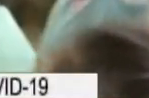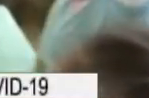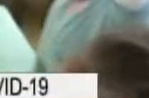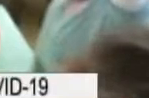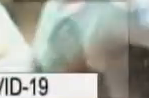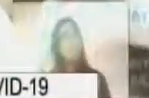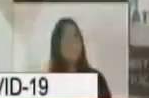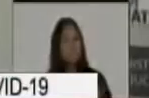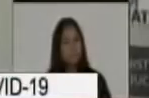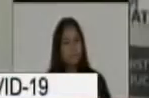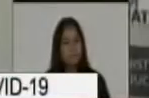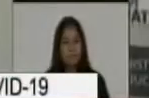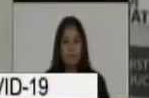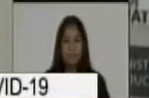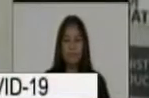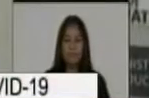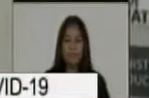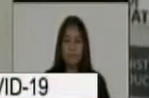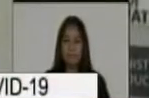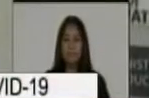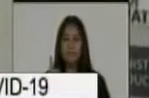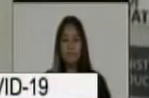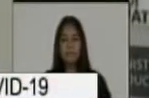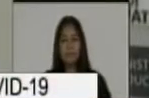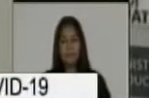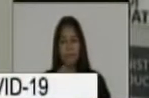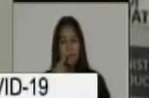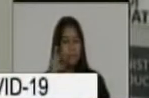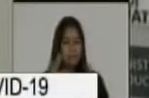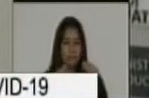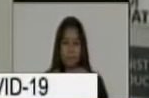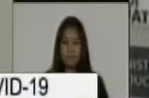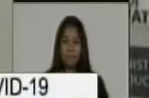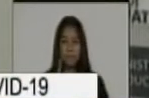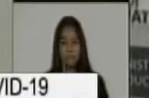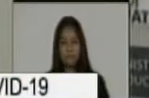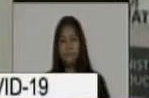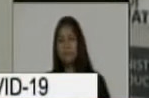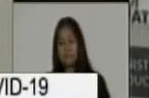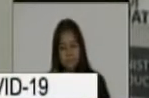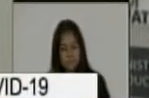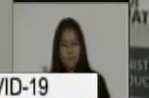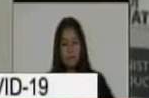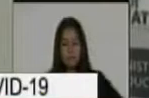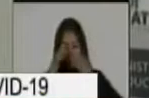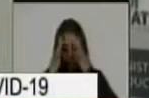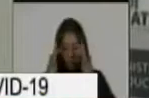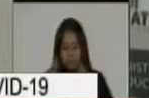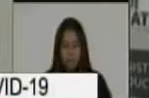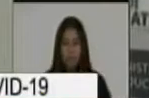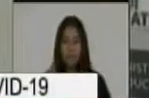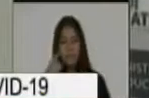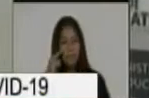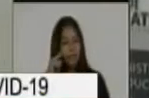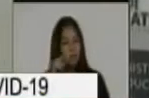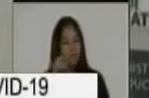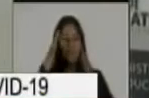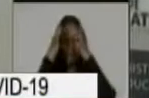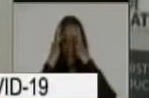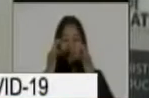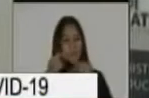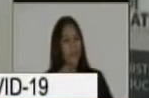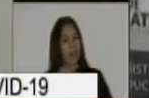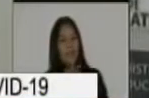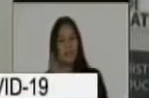primaria. Tuvimos muchas pláticas, pero logramos encontrar una luz al final del túnel en